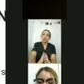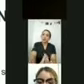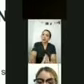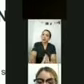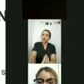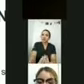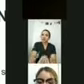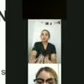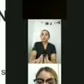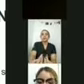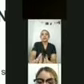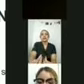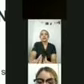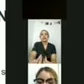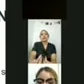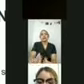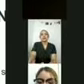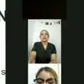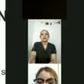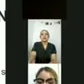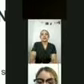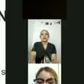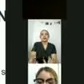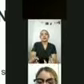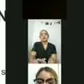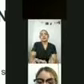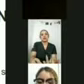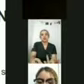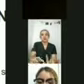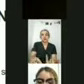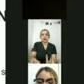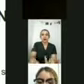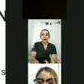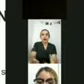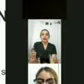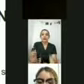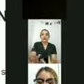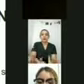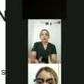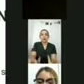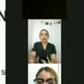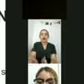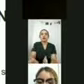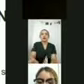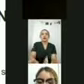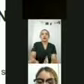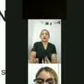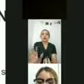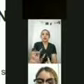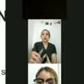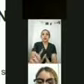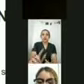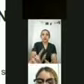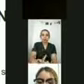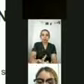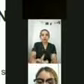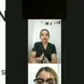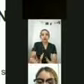las preguntas y, por ejemplo, saben en diferentes tipos de palabras, adquieren vocabulario, saben qué